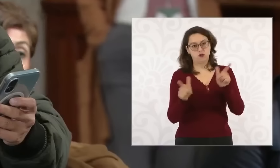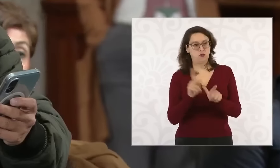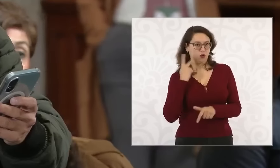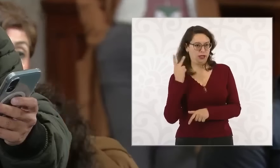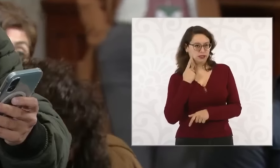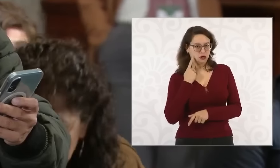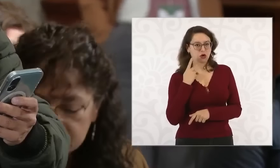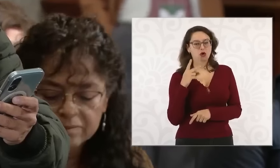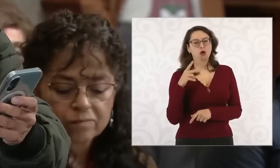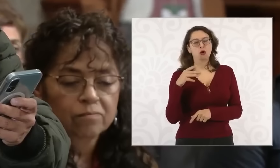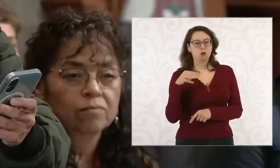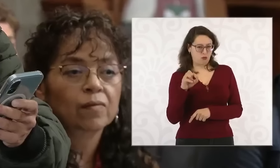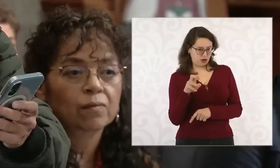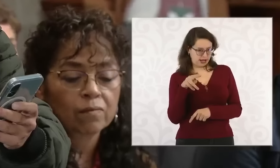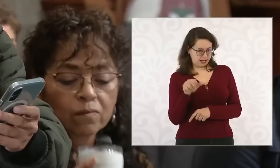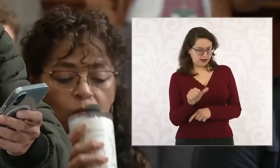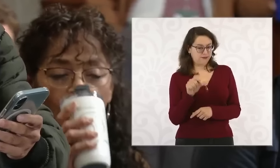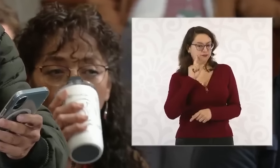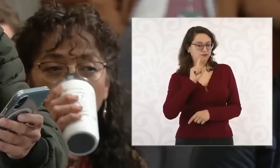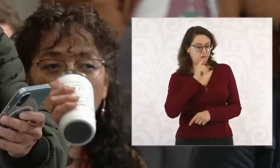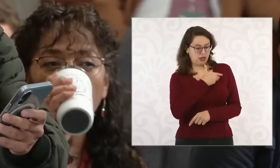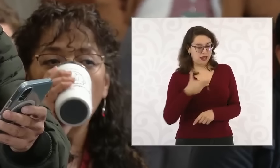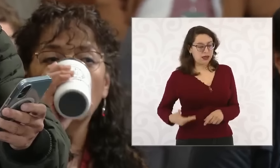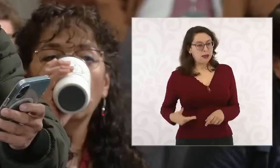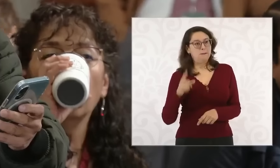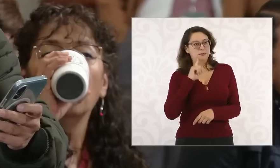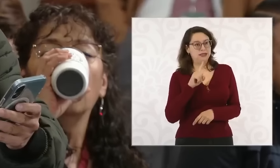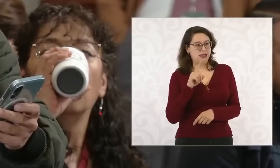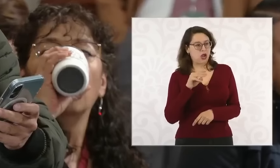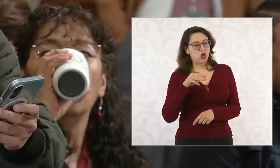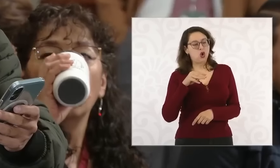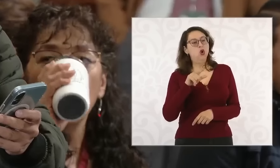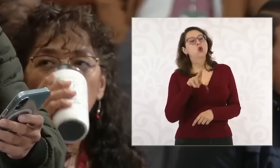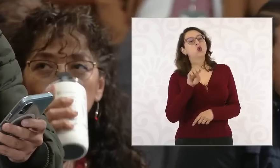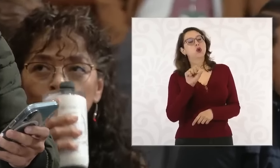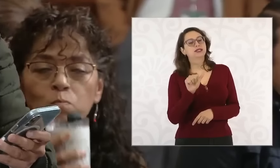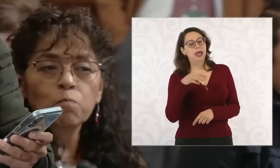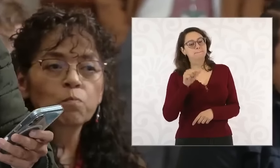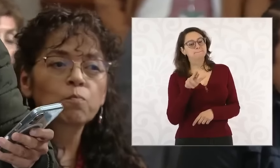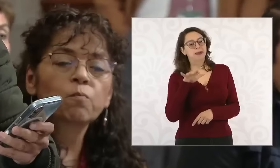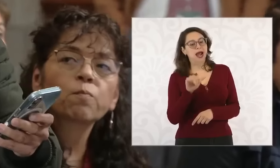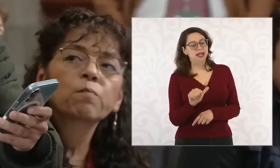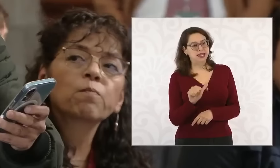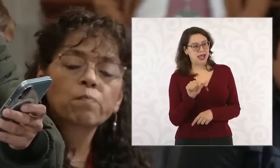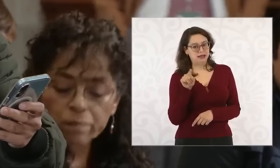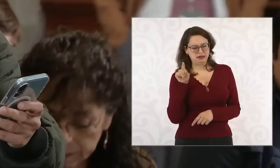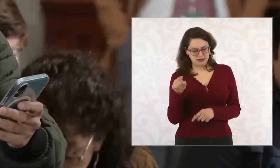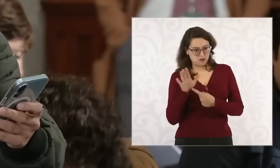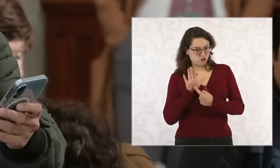en donde mostró pues unos contratos a un joven que se califica como